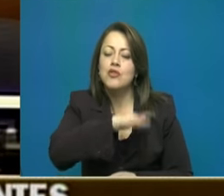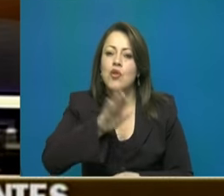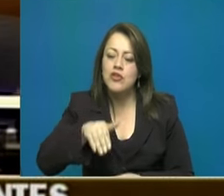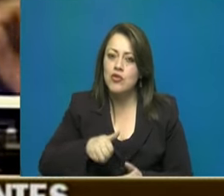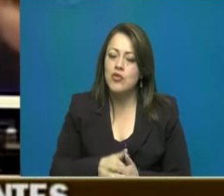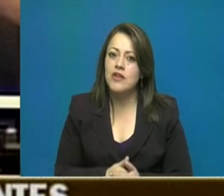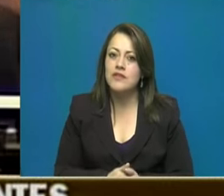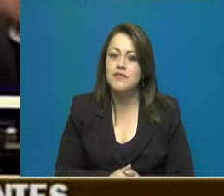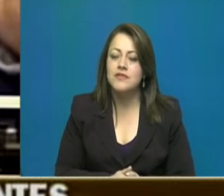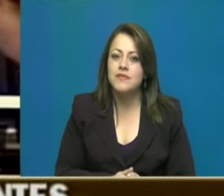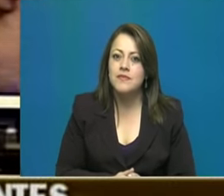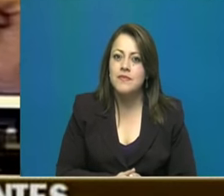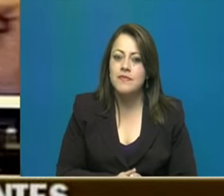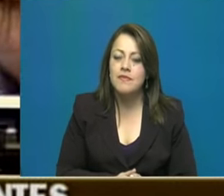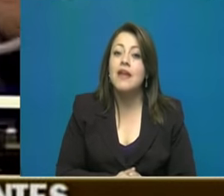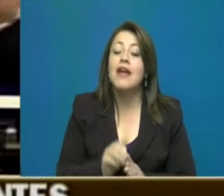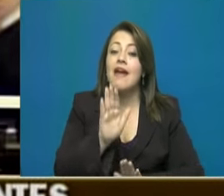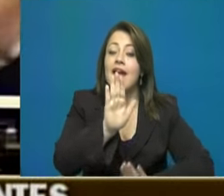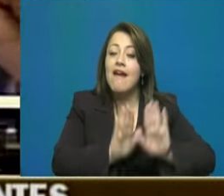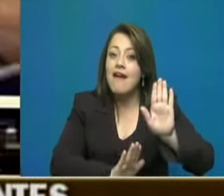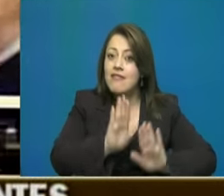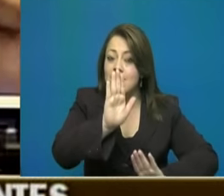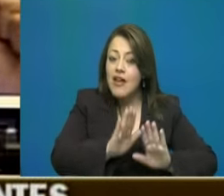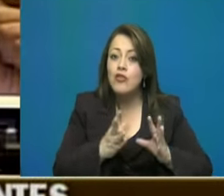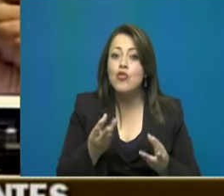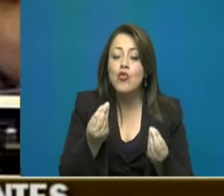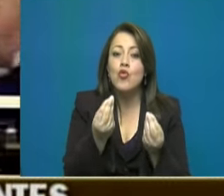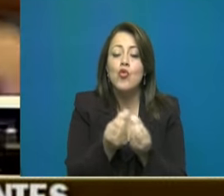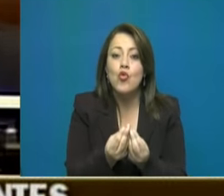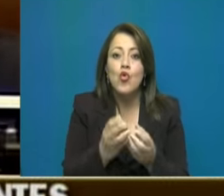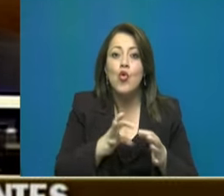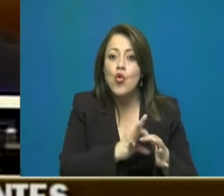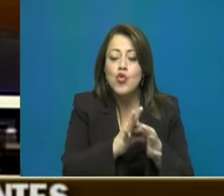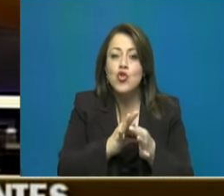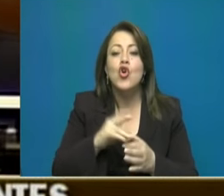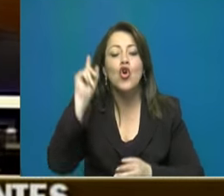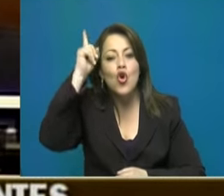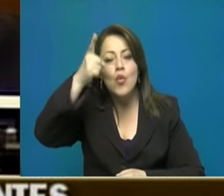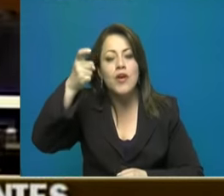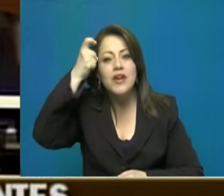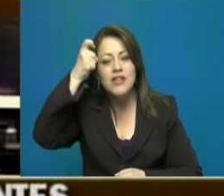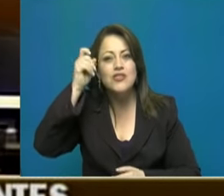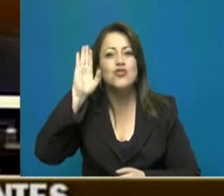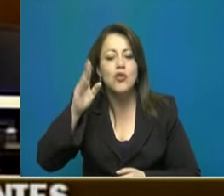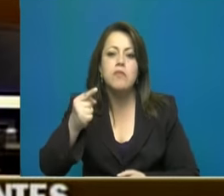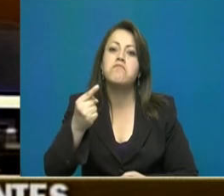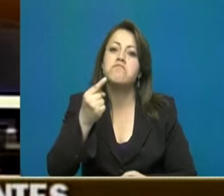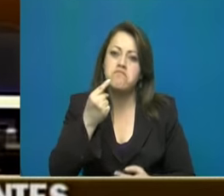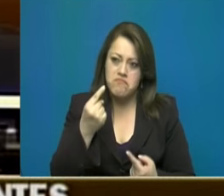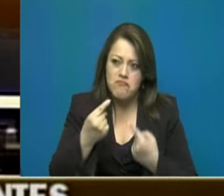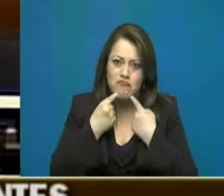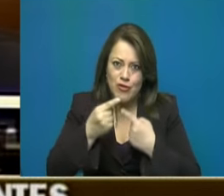Luis, candidato de la Unión Patriótica a la gobernación del departamento, me consta,